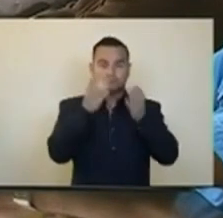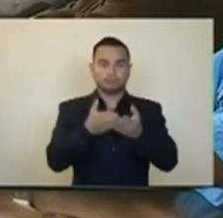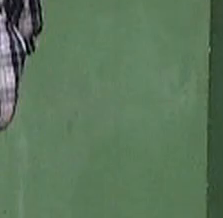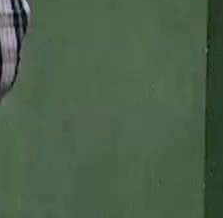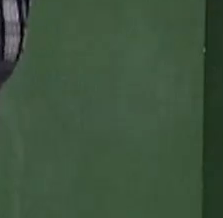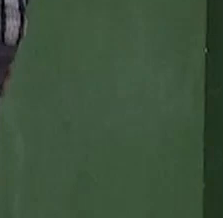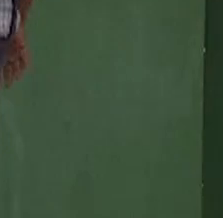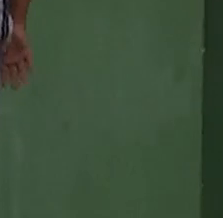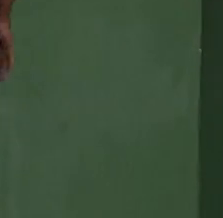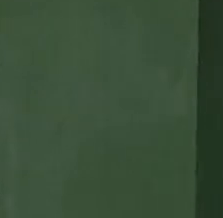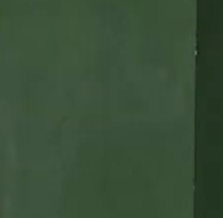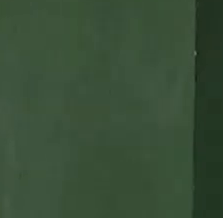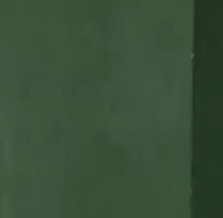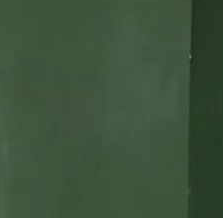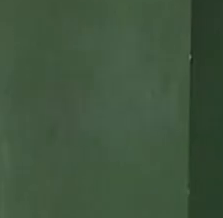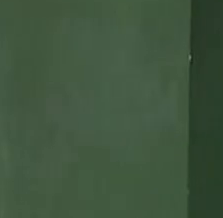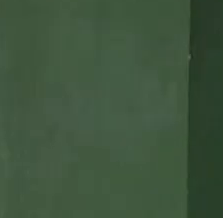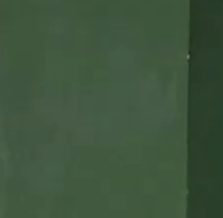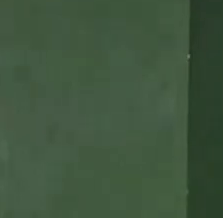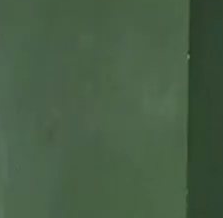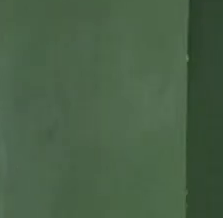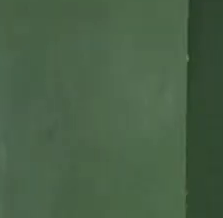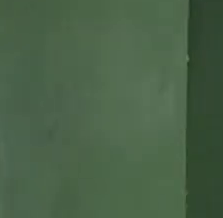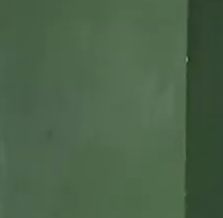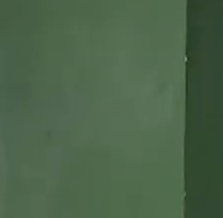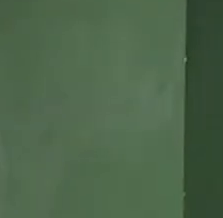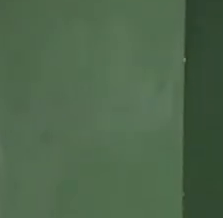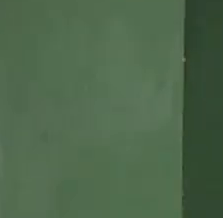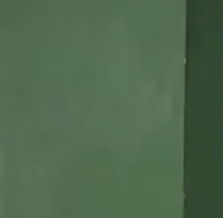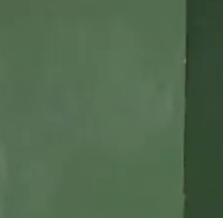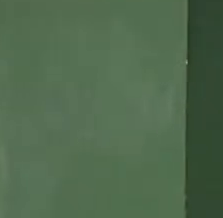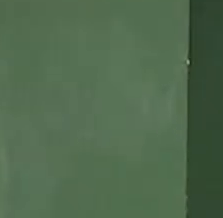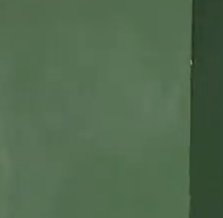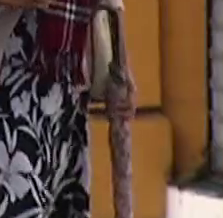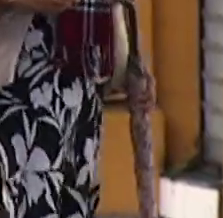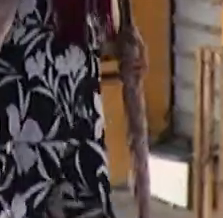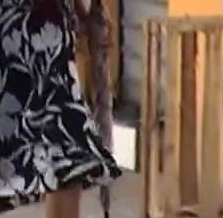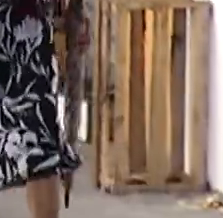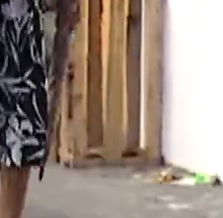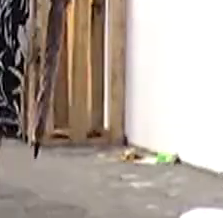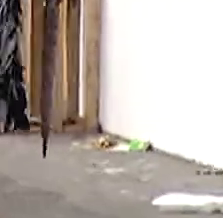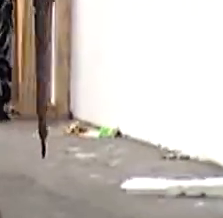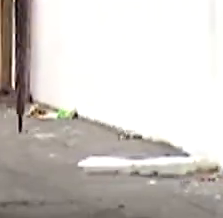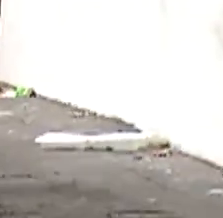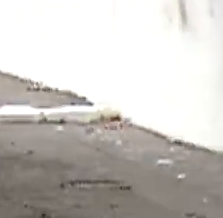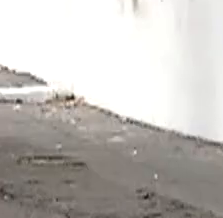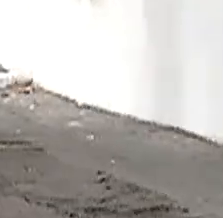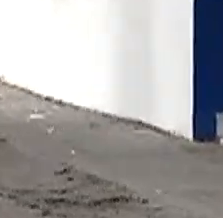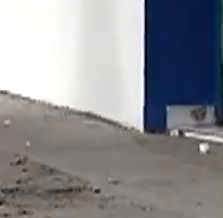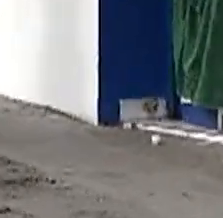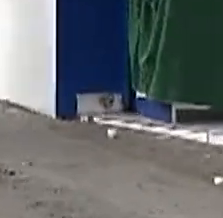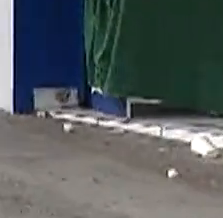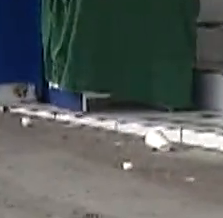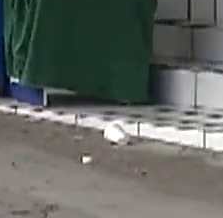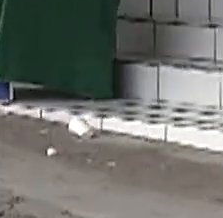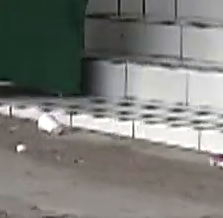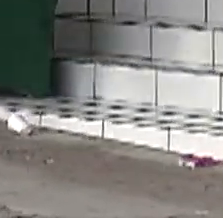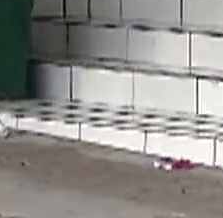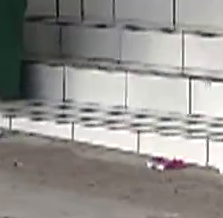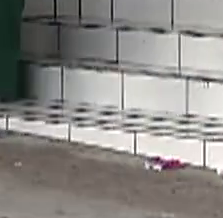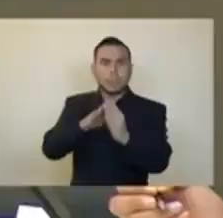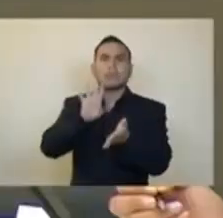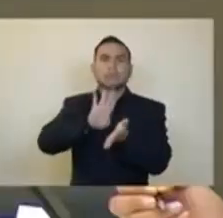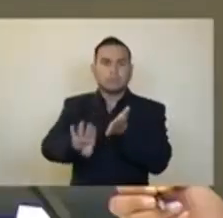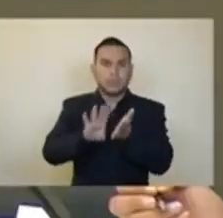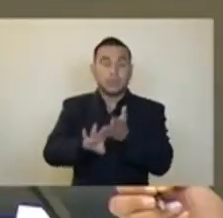que ver con alimentación suministros o farmacéuticas para cerrar operaciones de forma temporal todas las empresas que lo